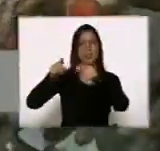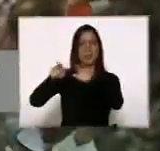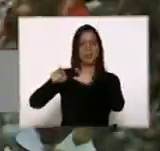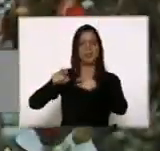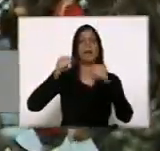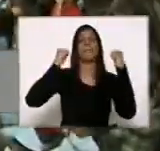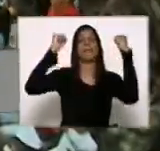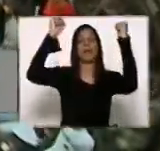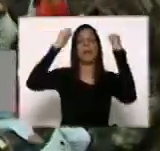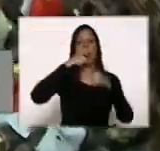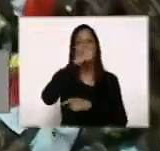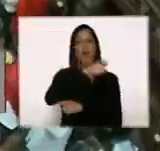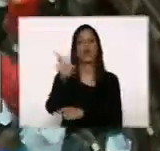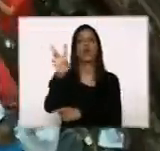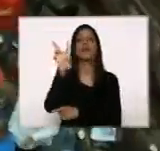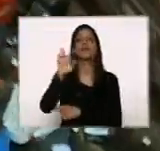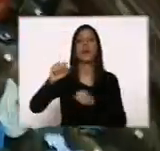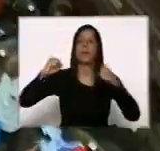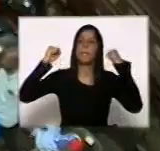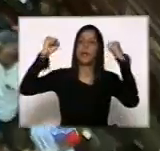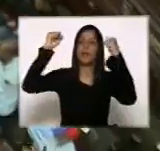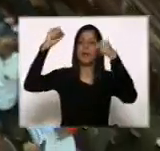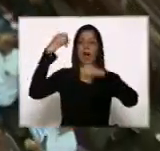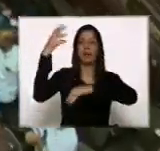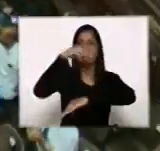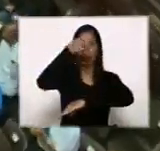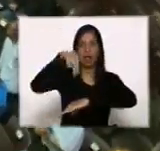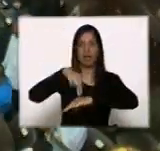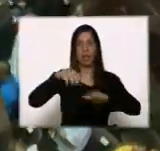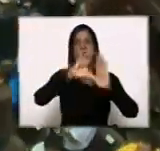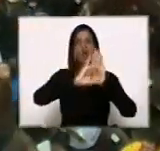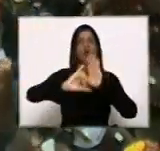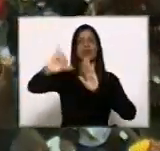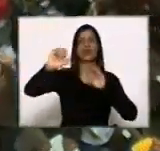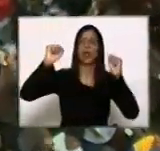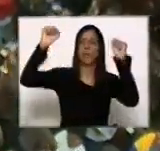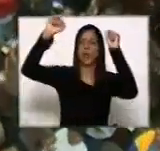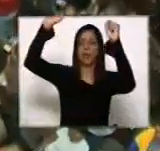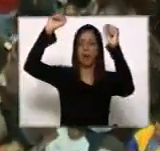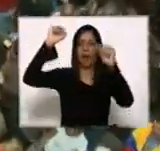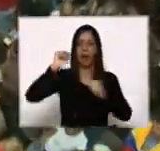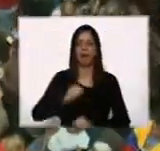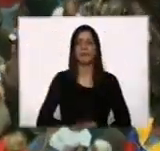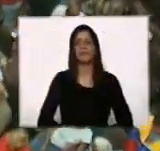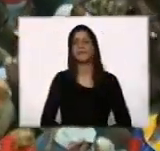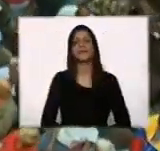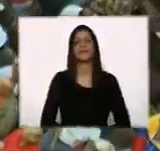de Venezuela! ¡Y que viva la Asamblea Nacional Constituyente! Gracias.